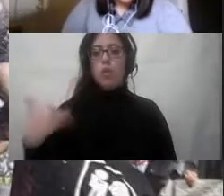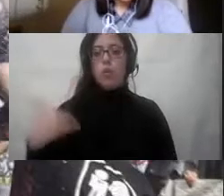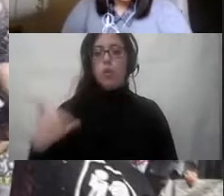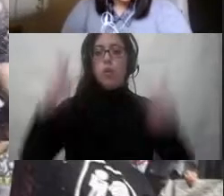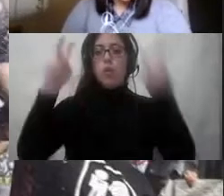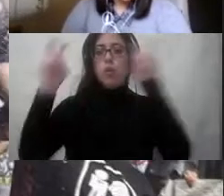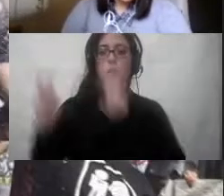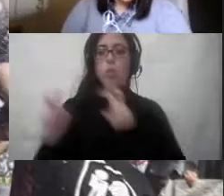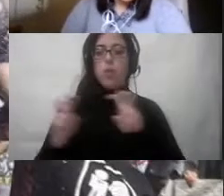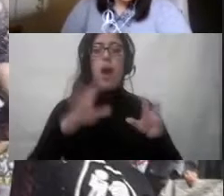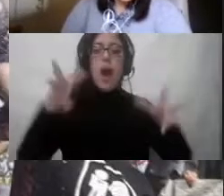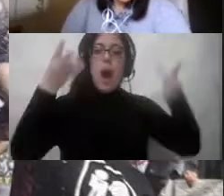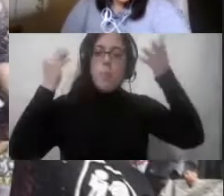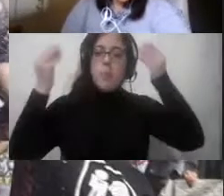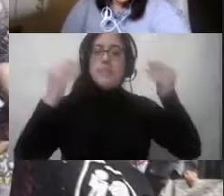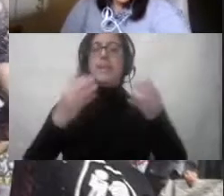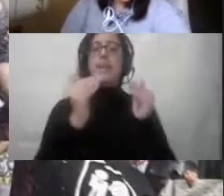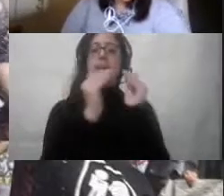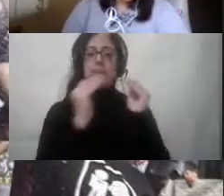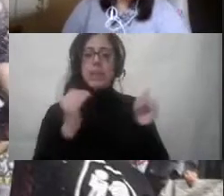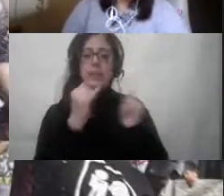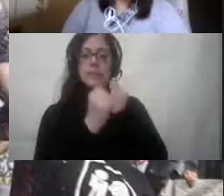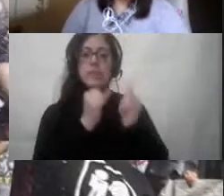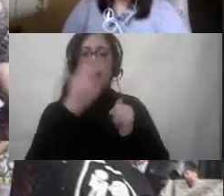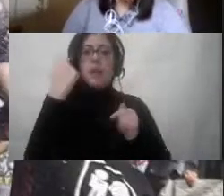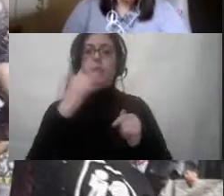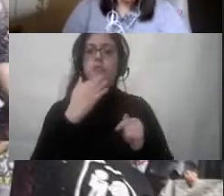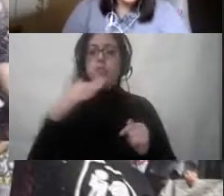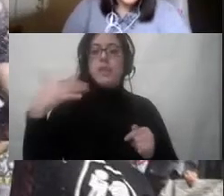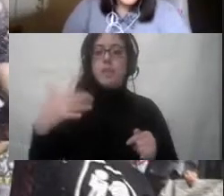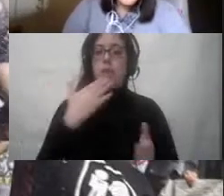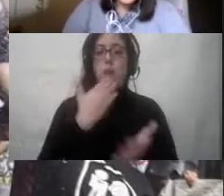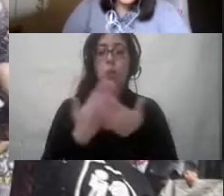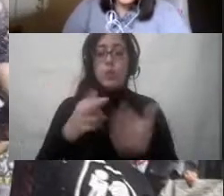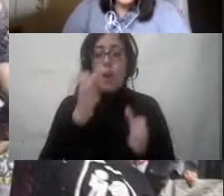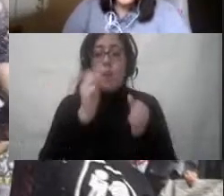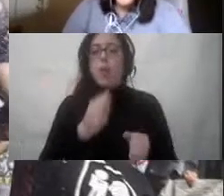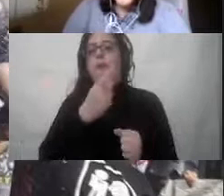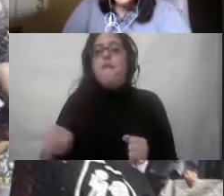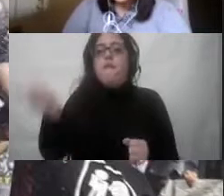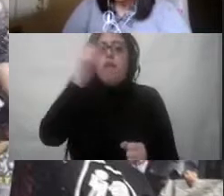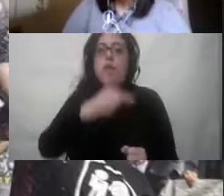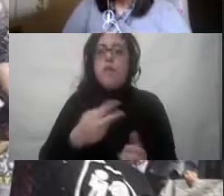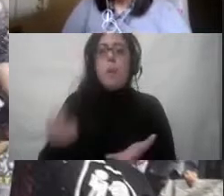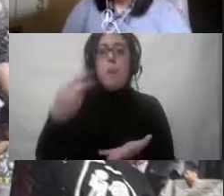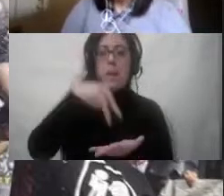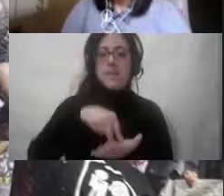aprendizaje a distancia, pero también es importante que sigamos haciendo una vez que podamos volver a las salas de clase.